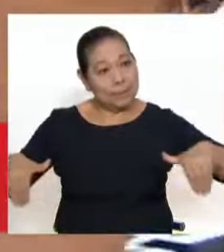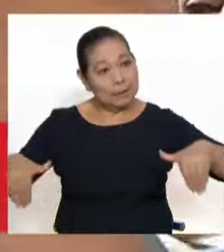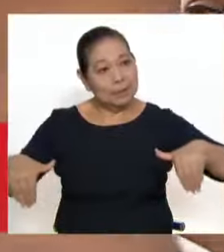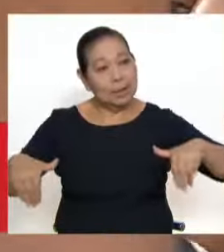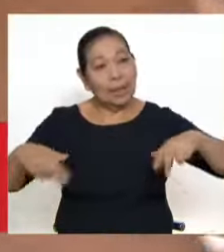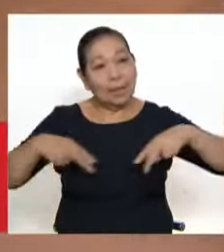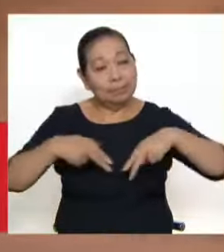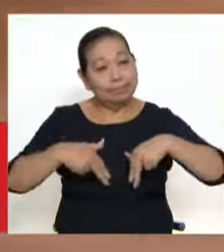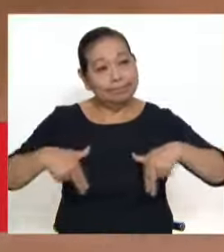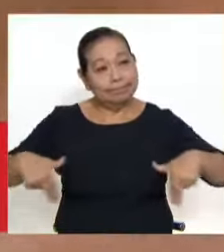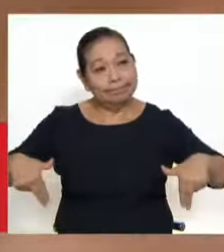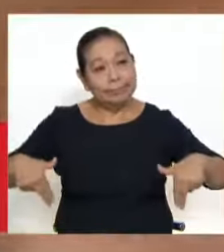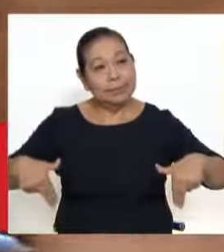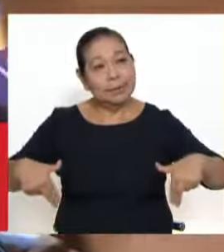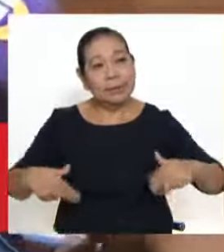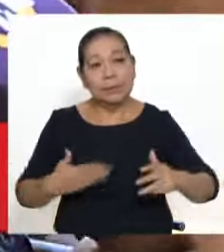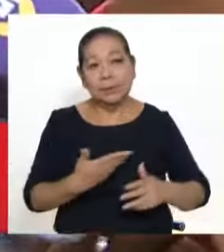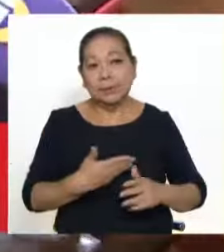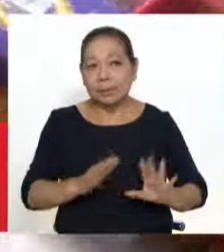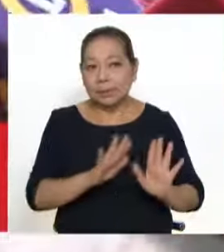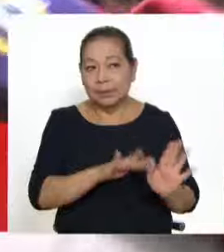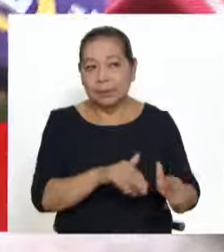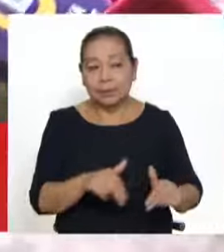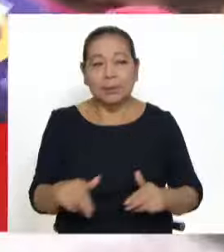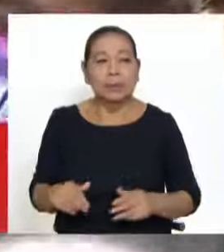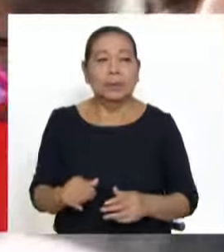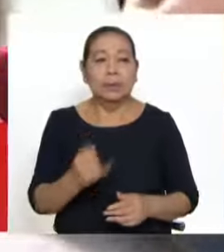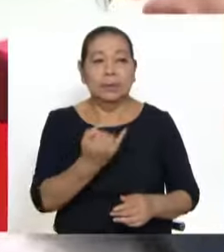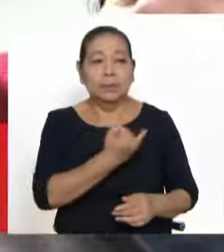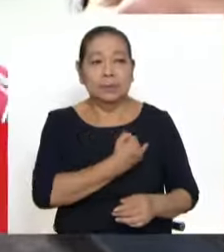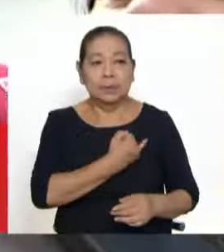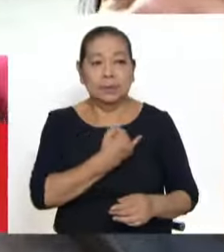está zanjado el tema de la presidenta. Este instituto no tiene